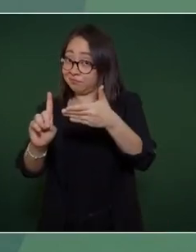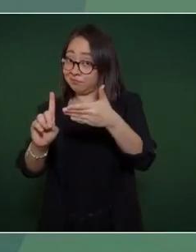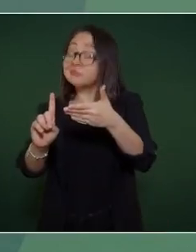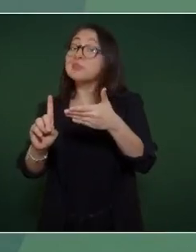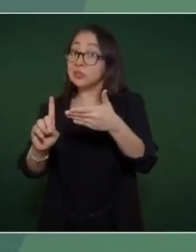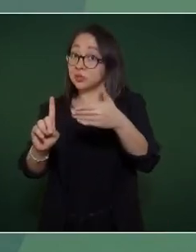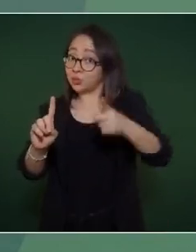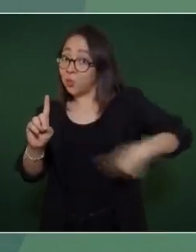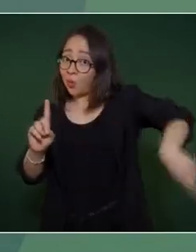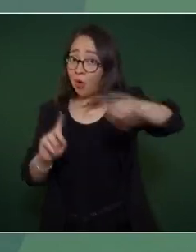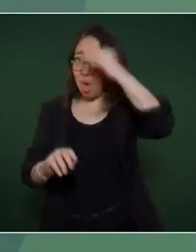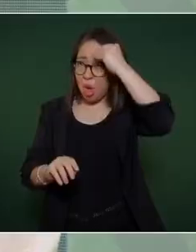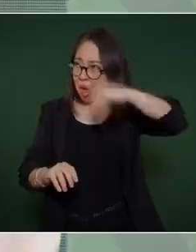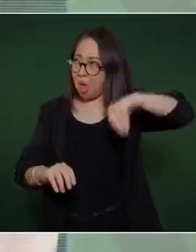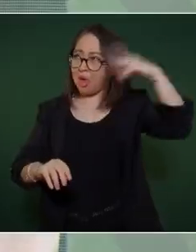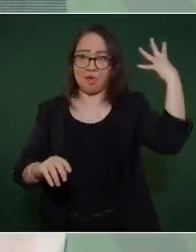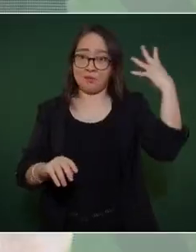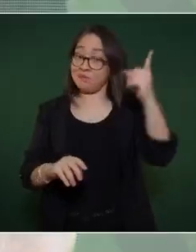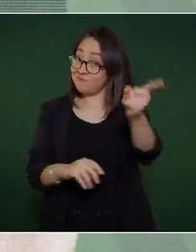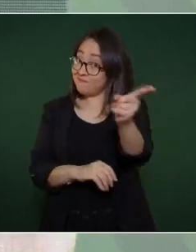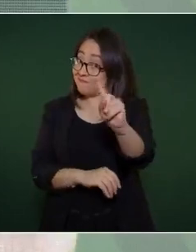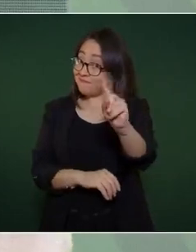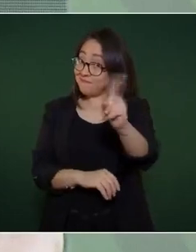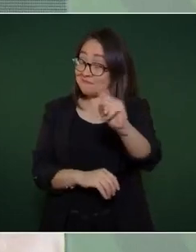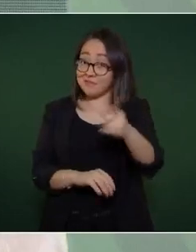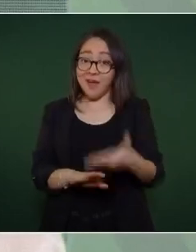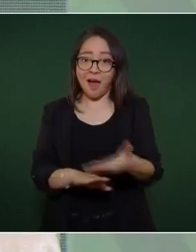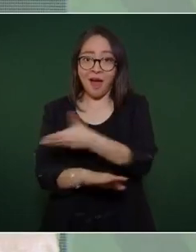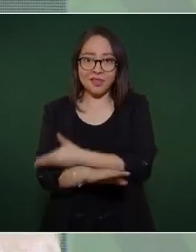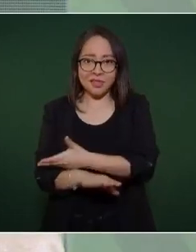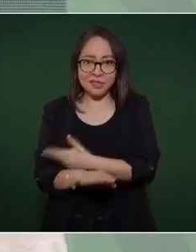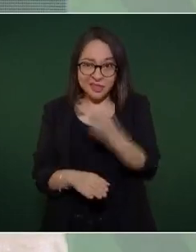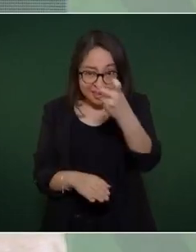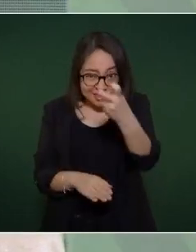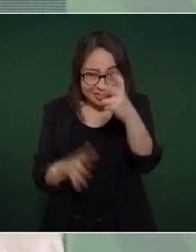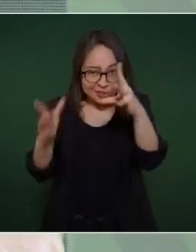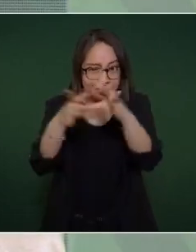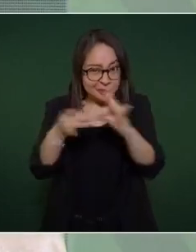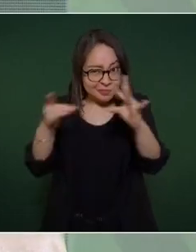antes ni se tocaba el asunto.